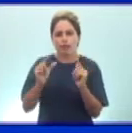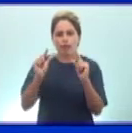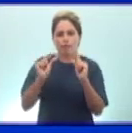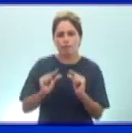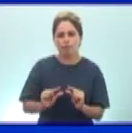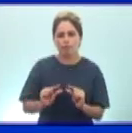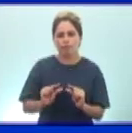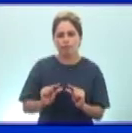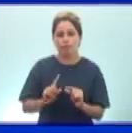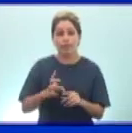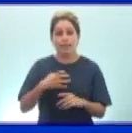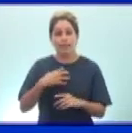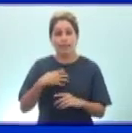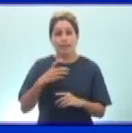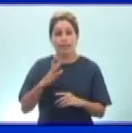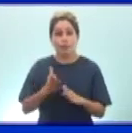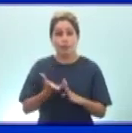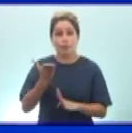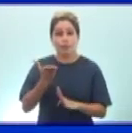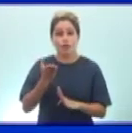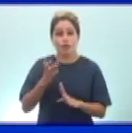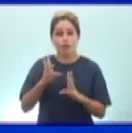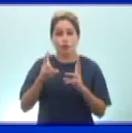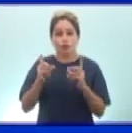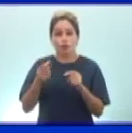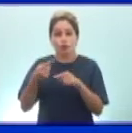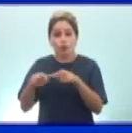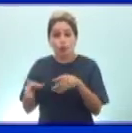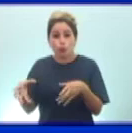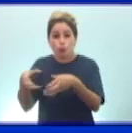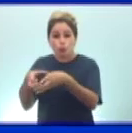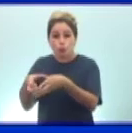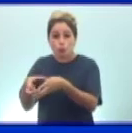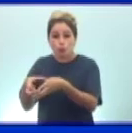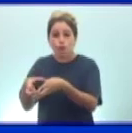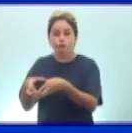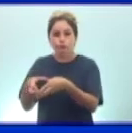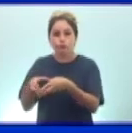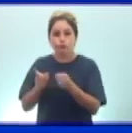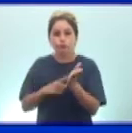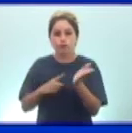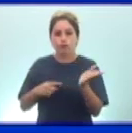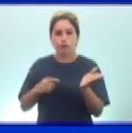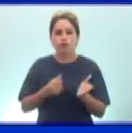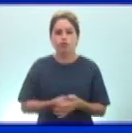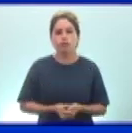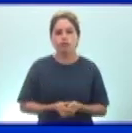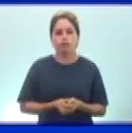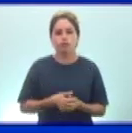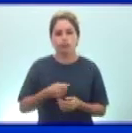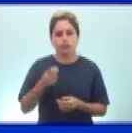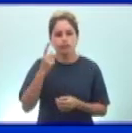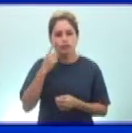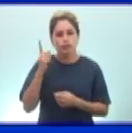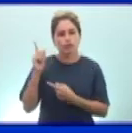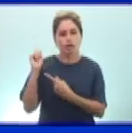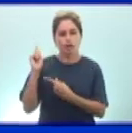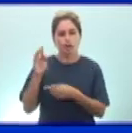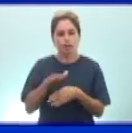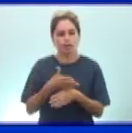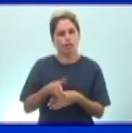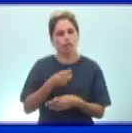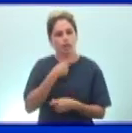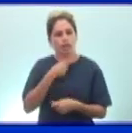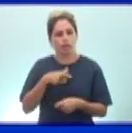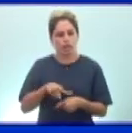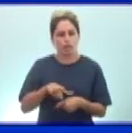un mayor contenido energético de un subnivel de otro mayor nivel de energía. Y aquí tenemos varios ejemplos. Después del 3D